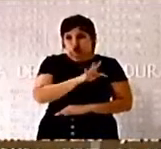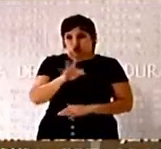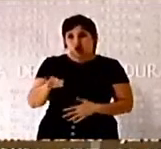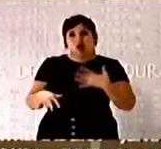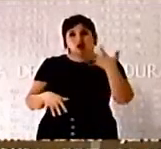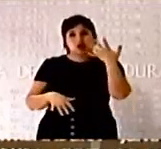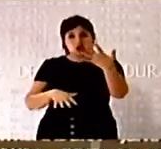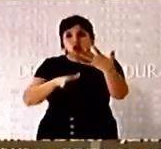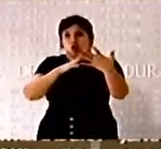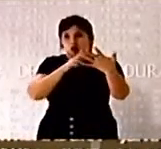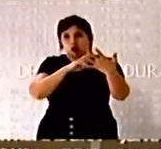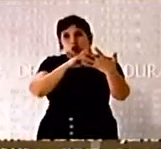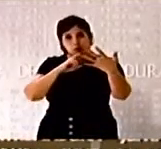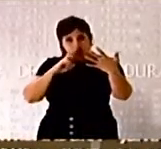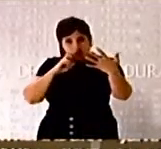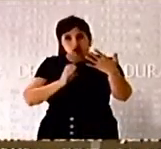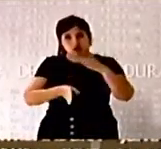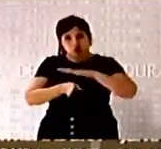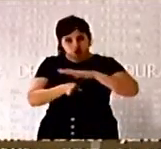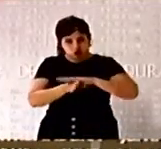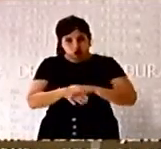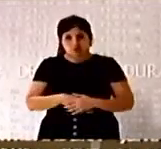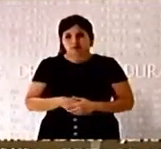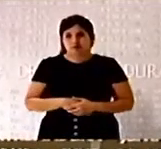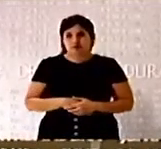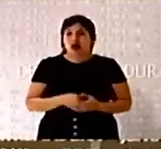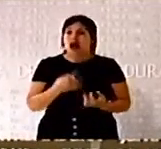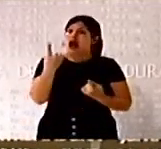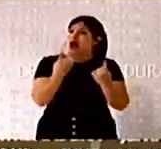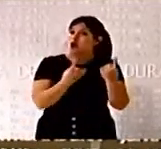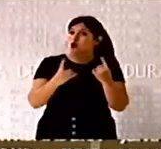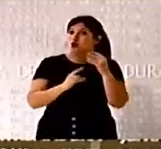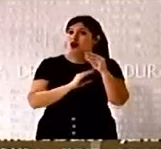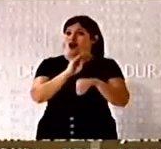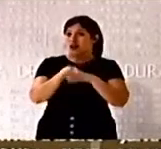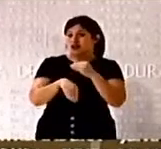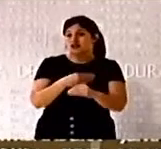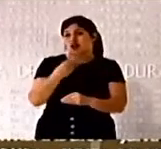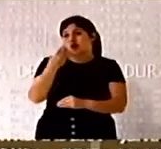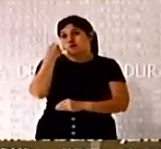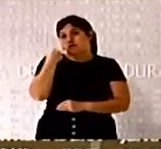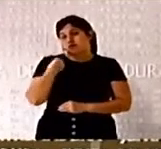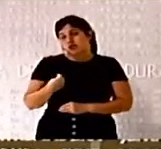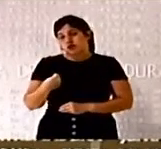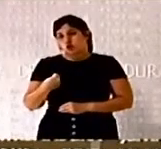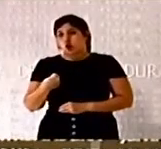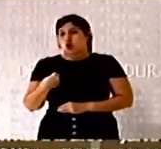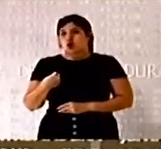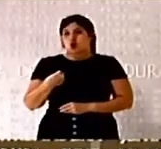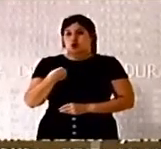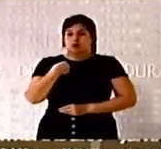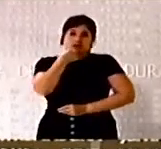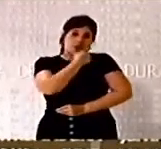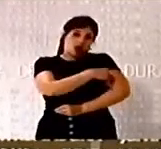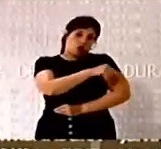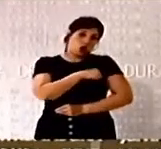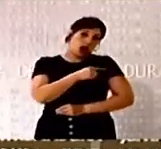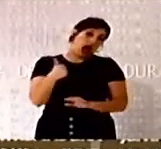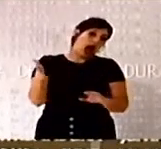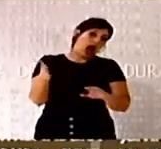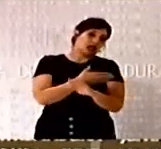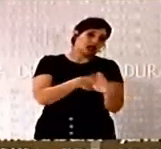vigentes en este momento, algunas de ellas realizadas antes de que se produjese el hecho de la vacunación